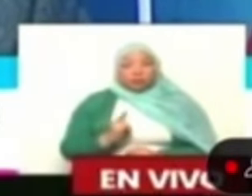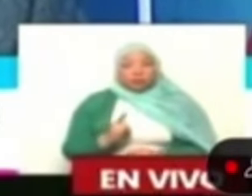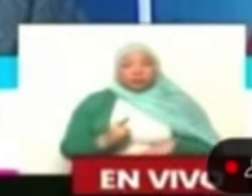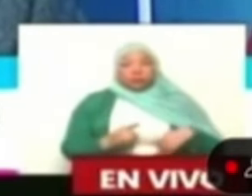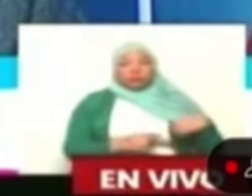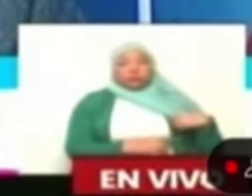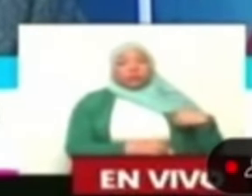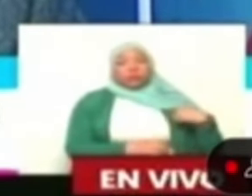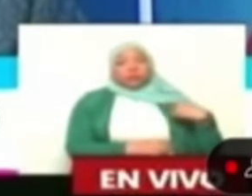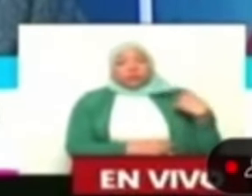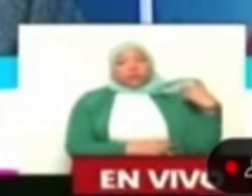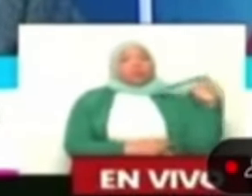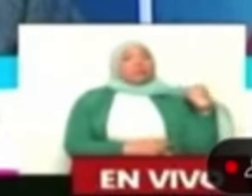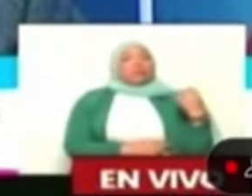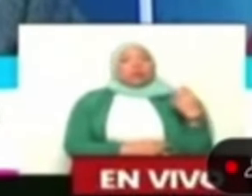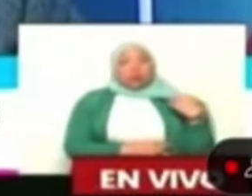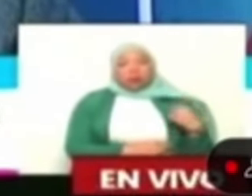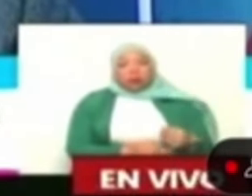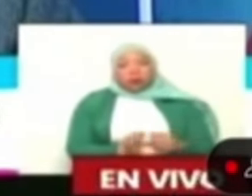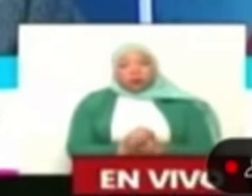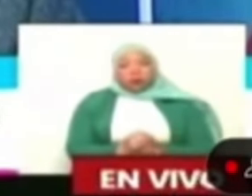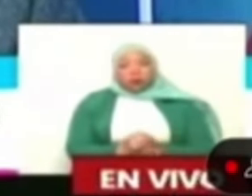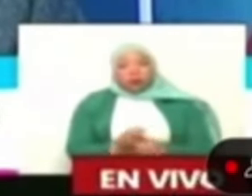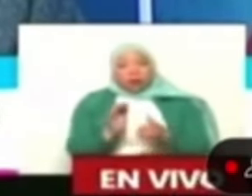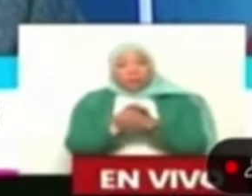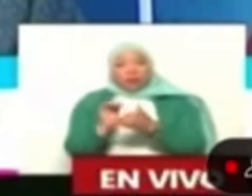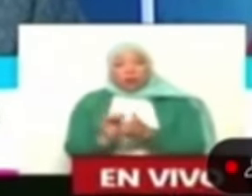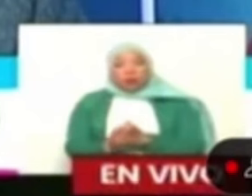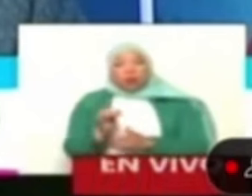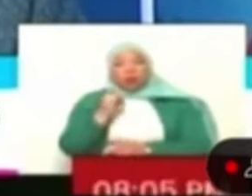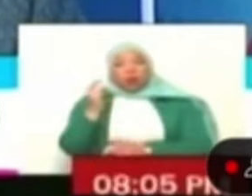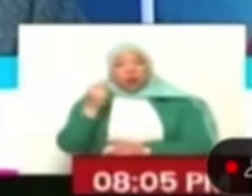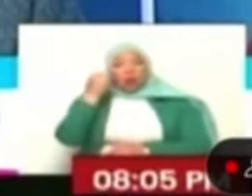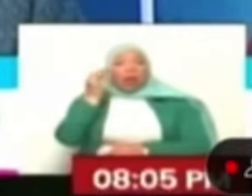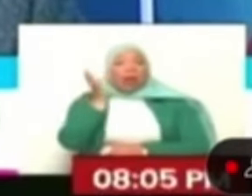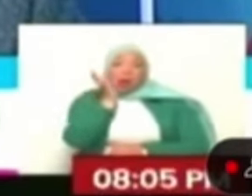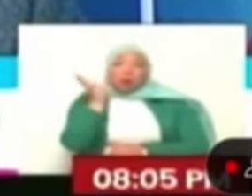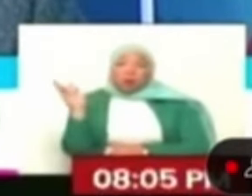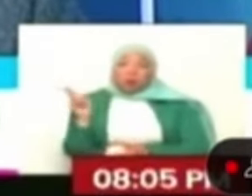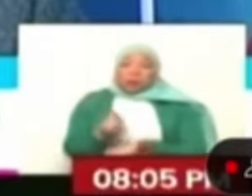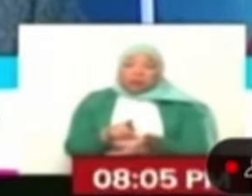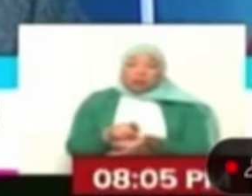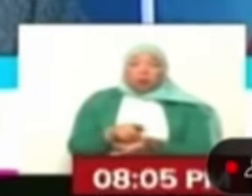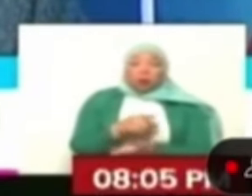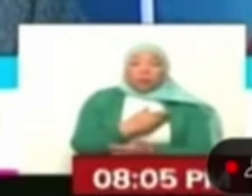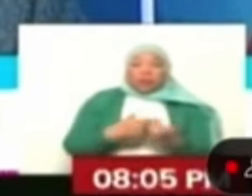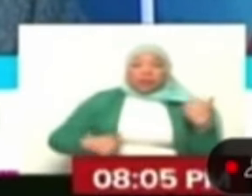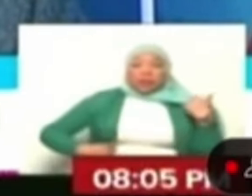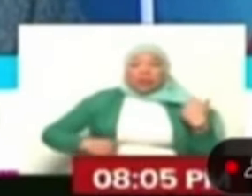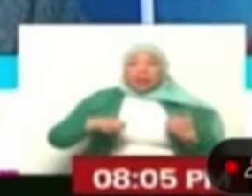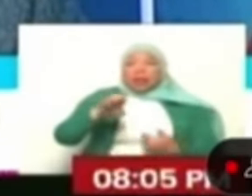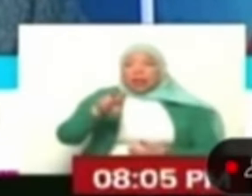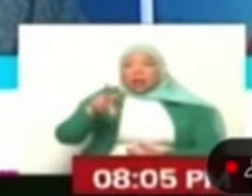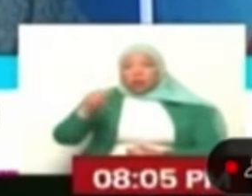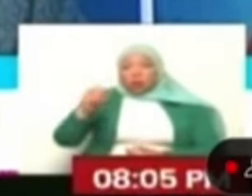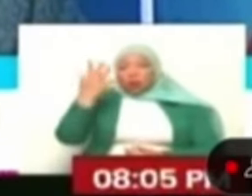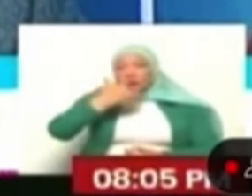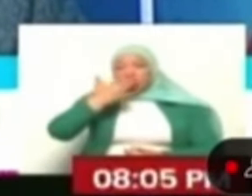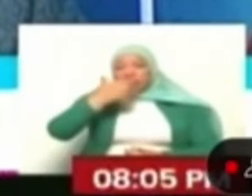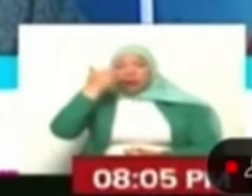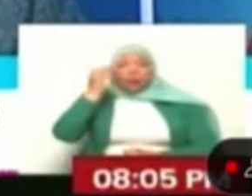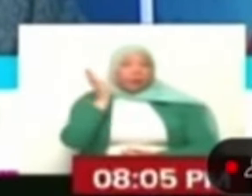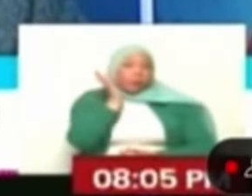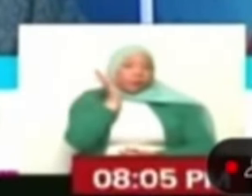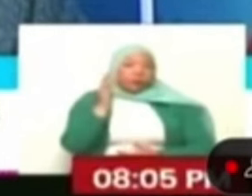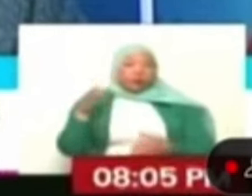Tuve la oportunidad de conversar con compañero Evo Morales la semana pasada, que visitó con motivo de